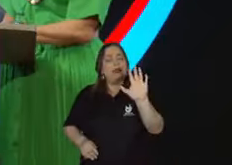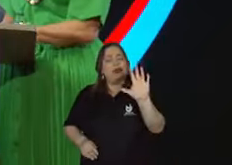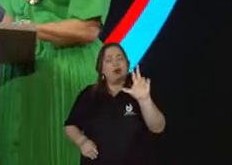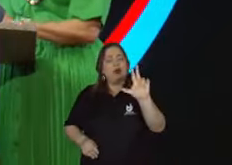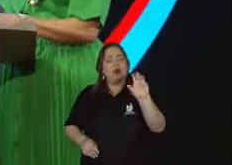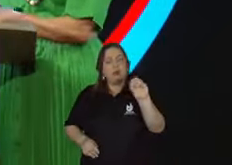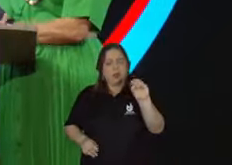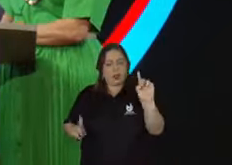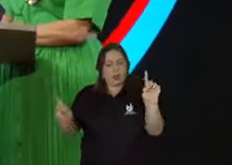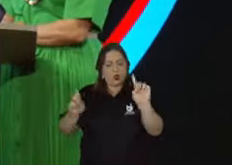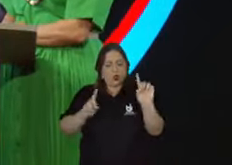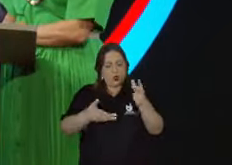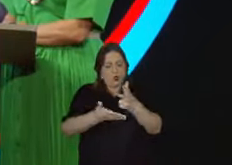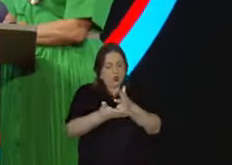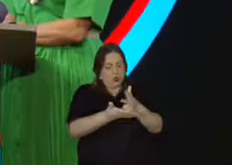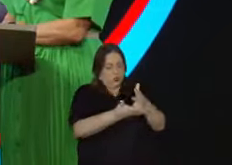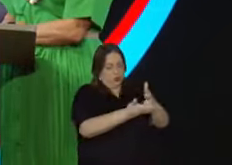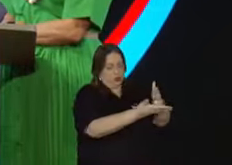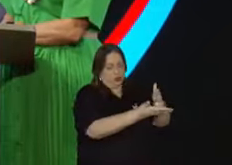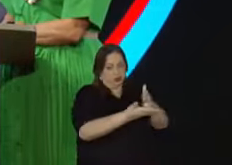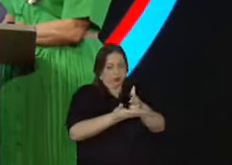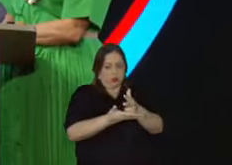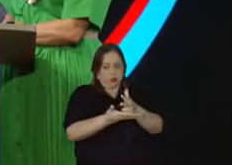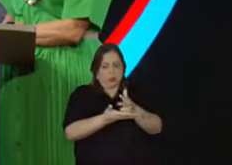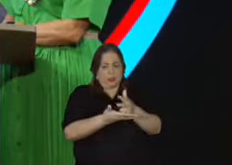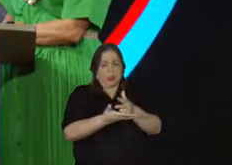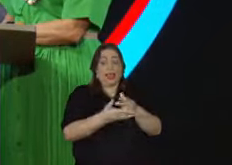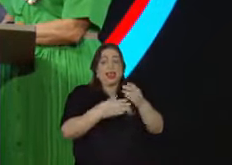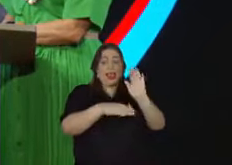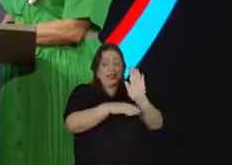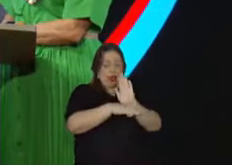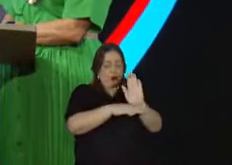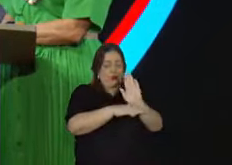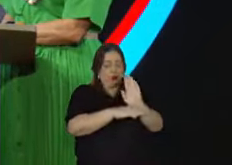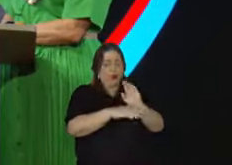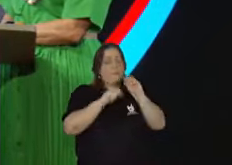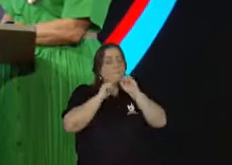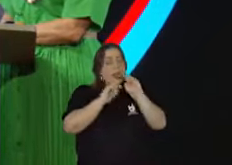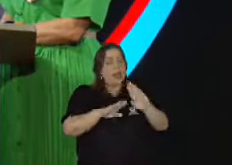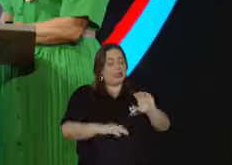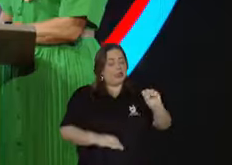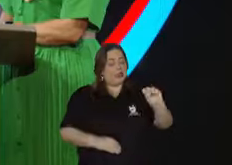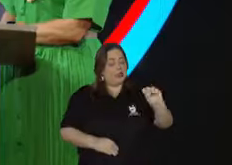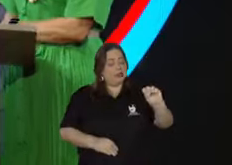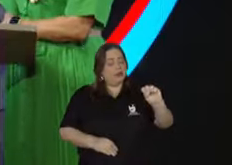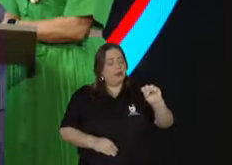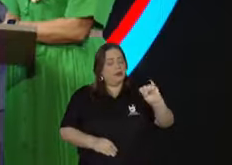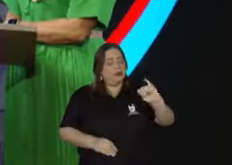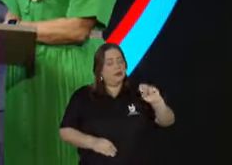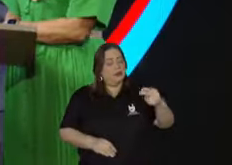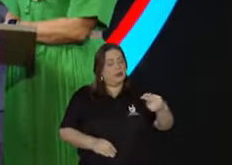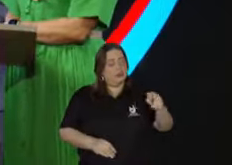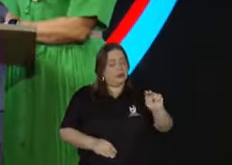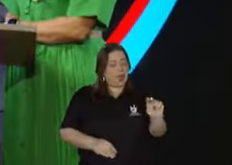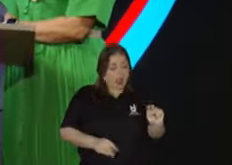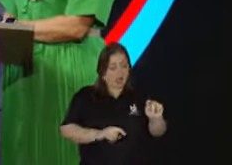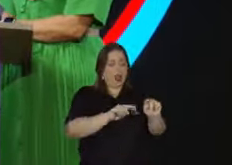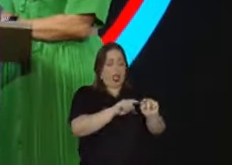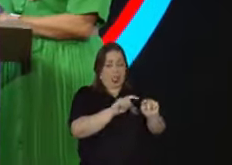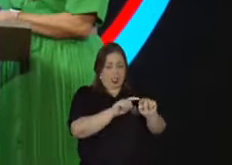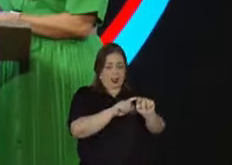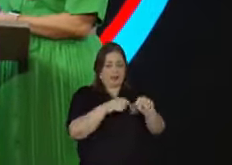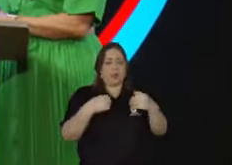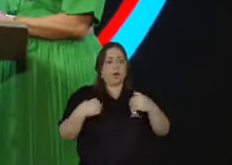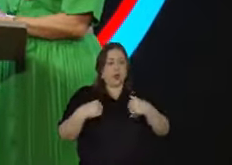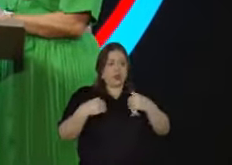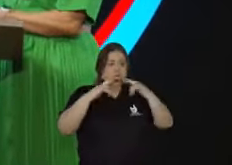en el estacionamiento de Bless Sign. Si tú estás libre, si tú tienes el tiempo, vamos a dar por gracia porque estábamos cantando, ¿verdad? De la